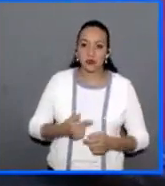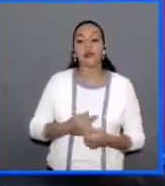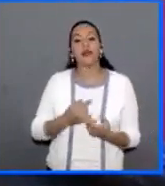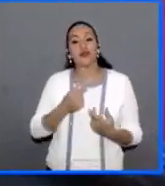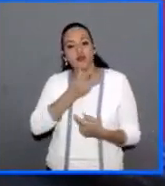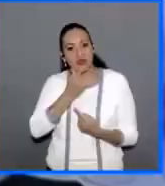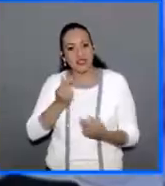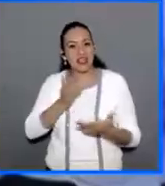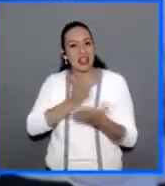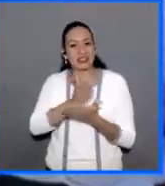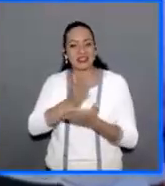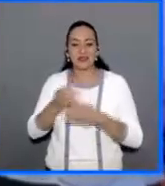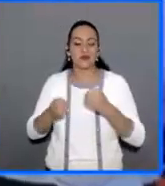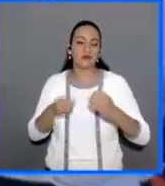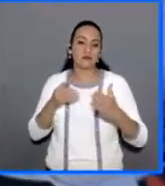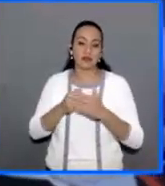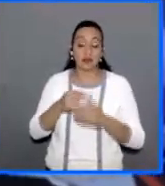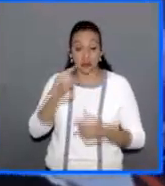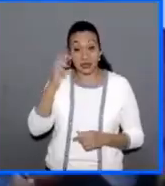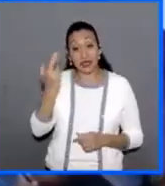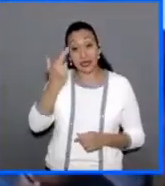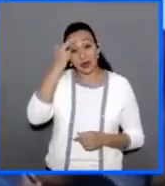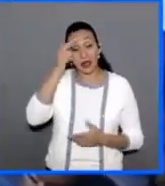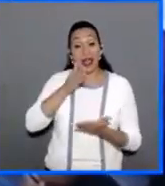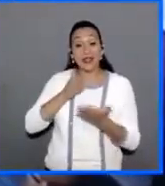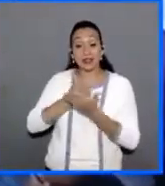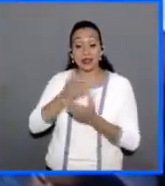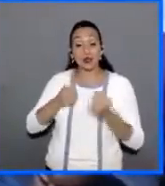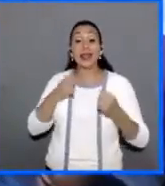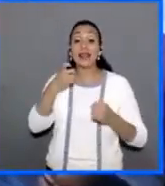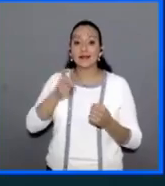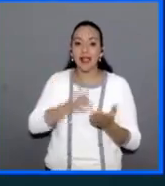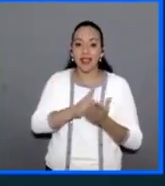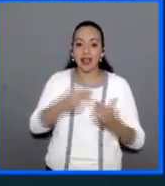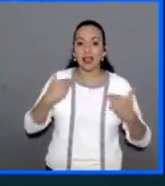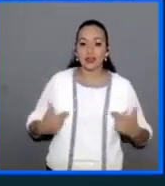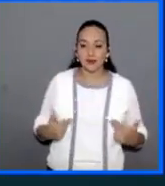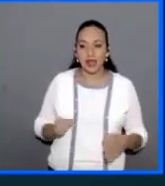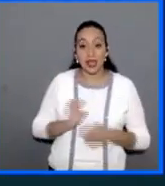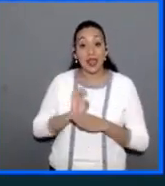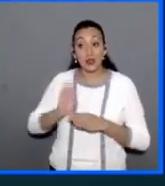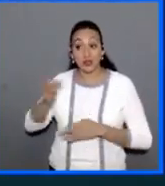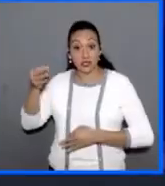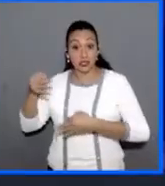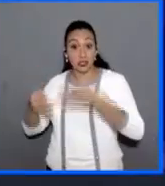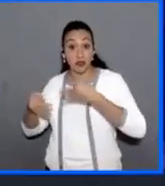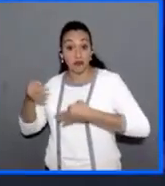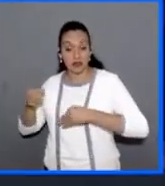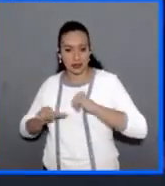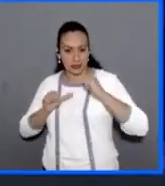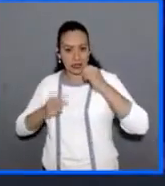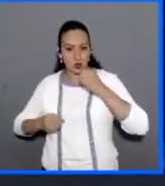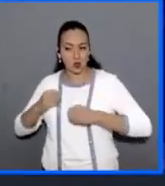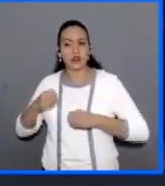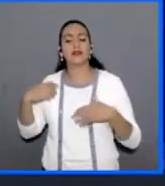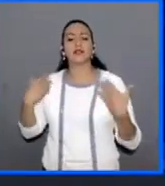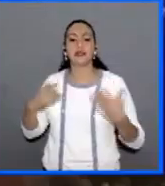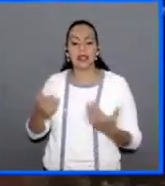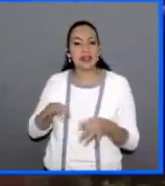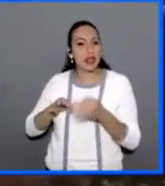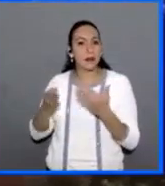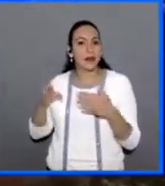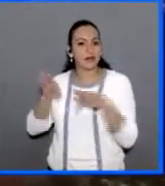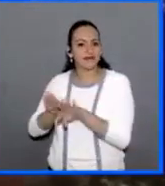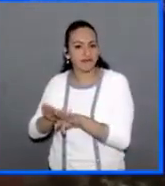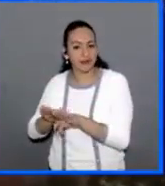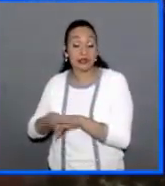a la justicia es un derecho humano, por lo que la suspensión de actividades jurisdiccionales afecta gravemente este derecho, comprometiendo